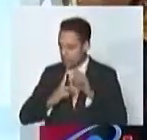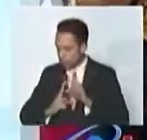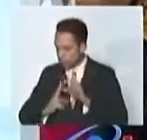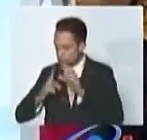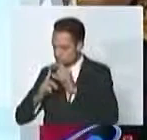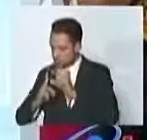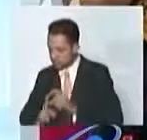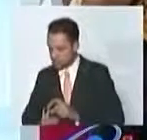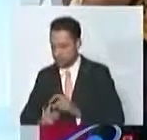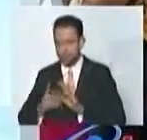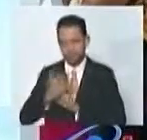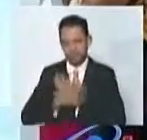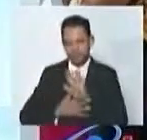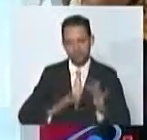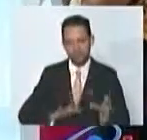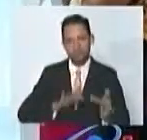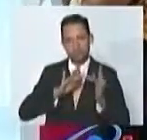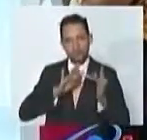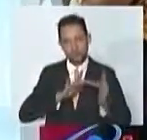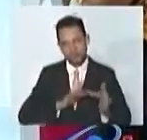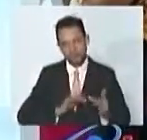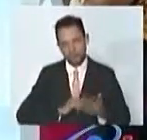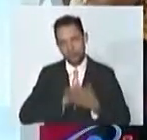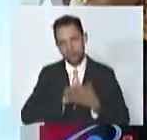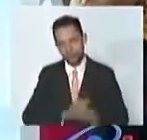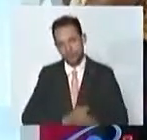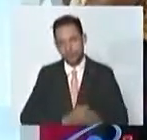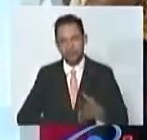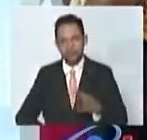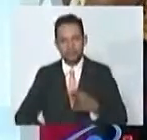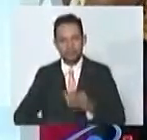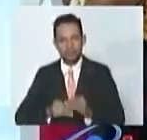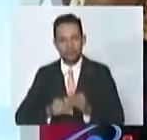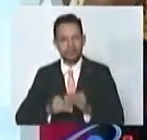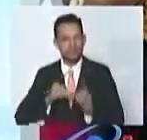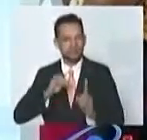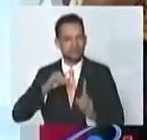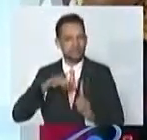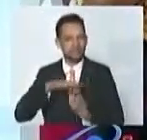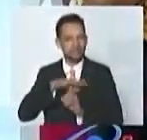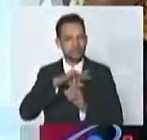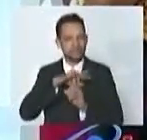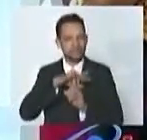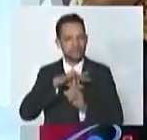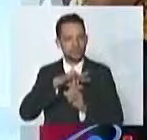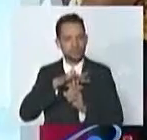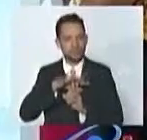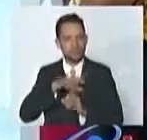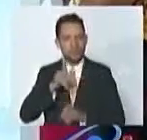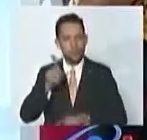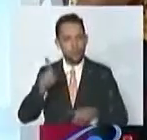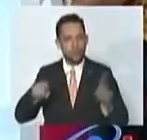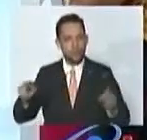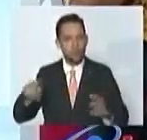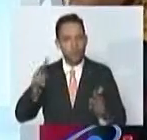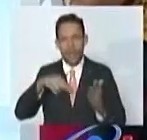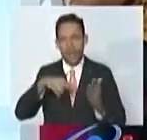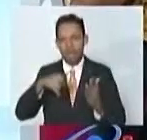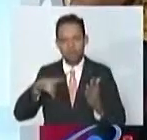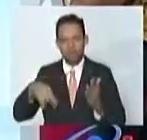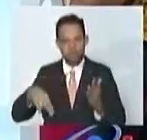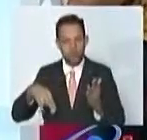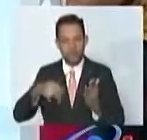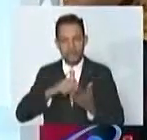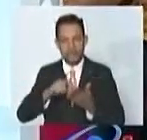deben decir. Y también se afecta la parte en muchos casos de lectura y de escritura, habiéndola